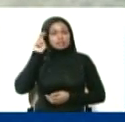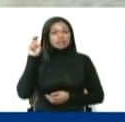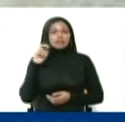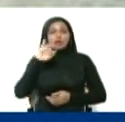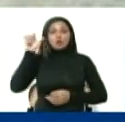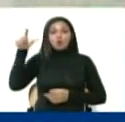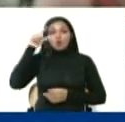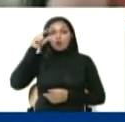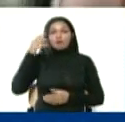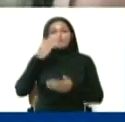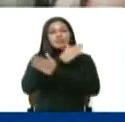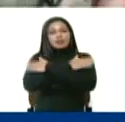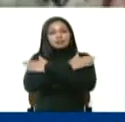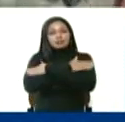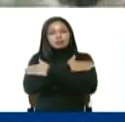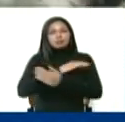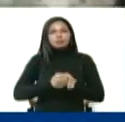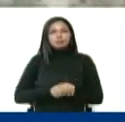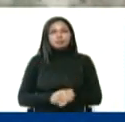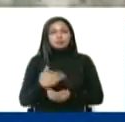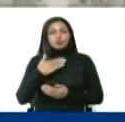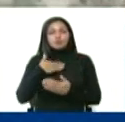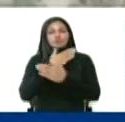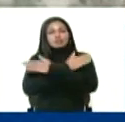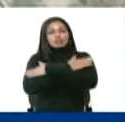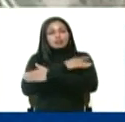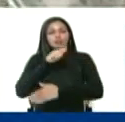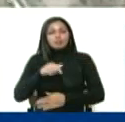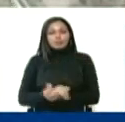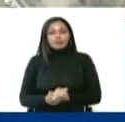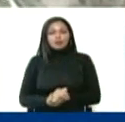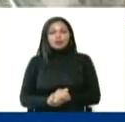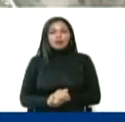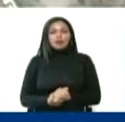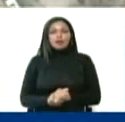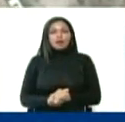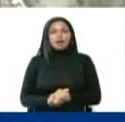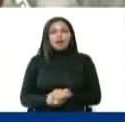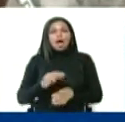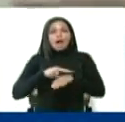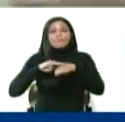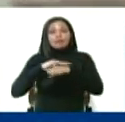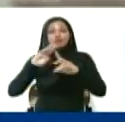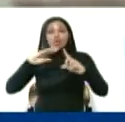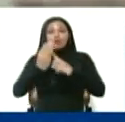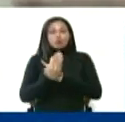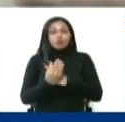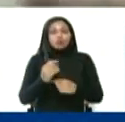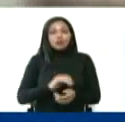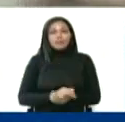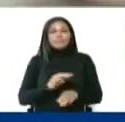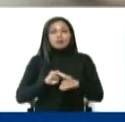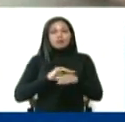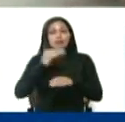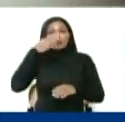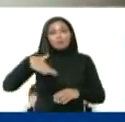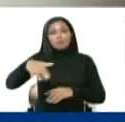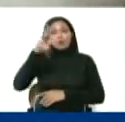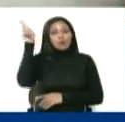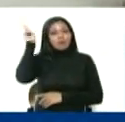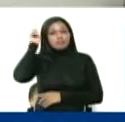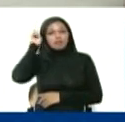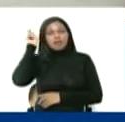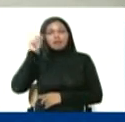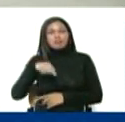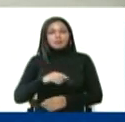Jorge Arriaza. Quiero felicitar al ministro de la Cultura, Ernesto Villegas, a la ministra de Pueblos Indígenas, Aloa